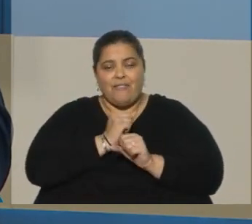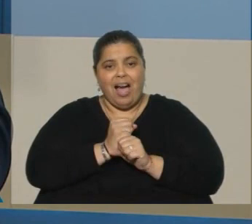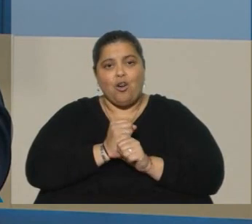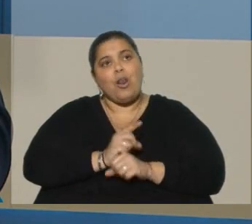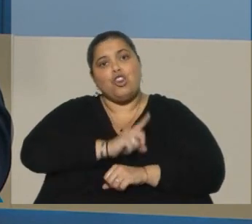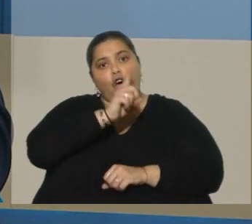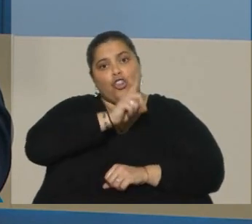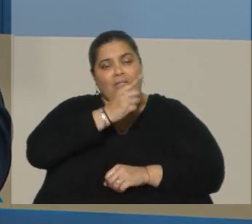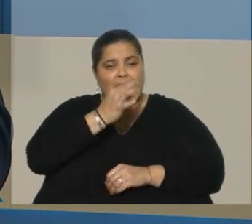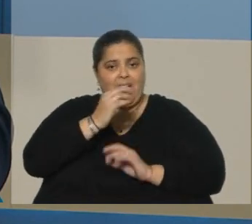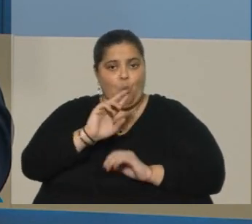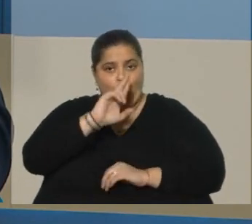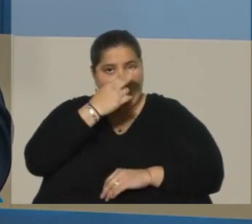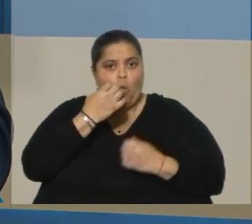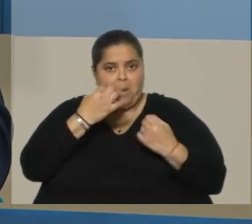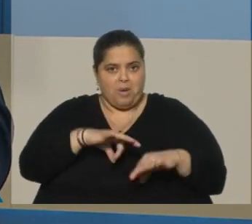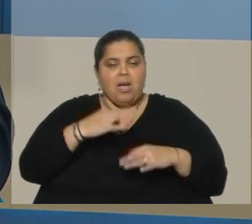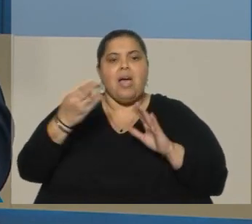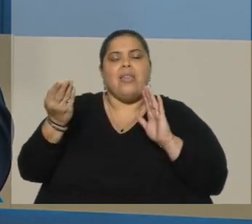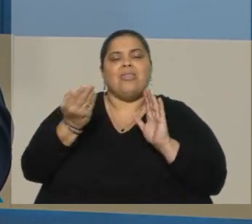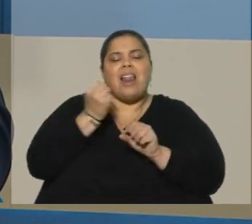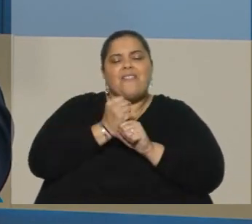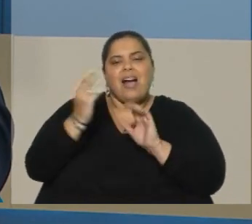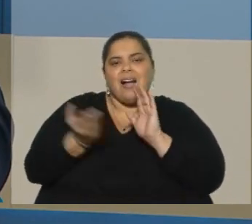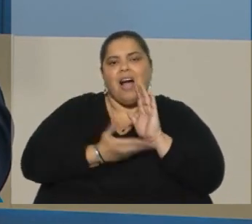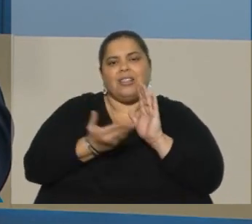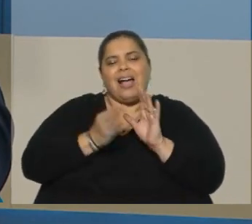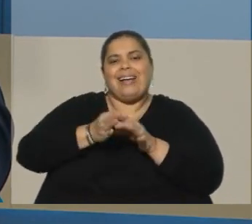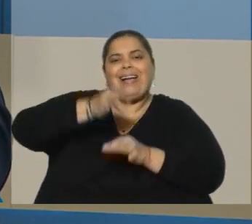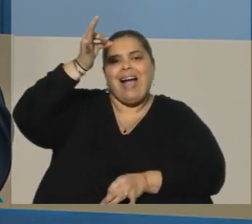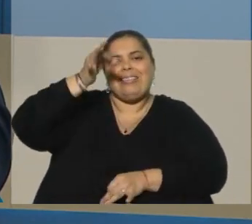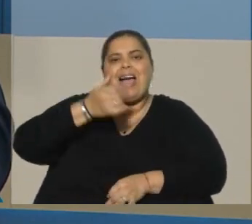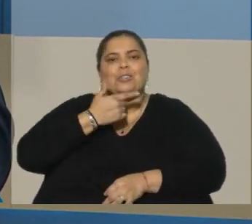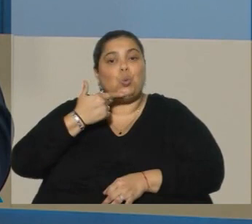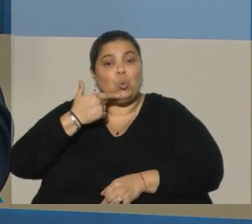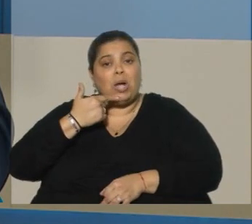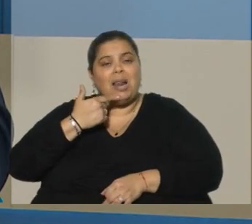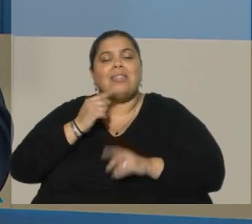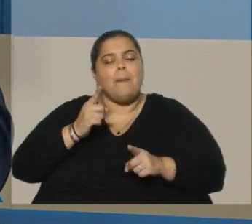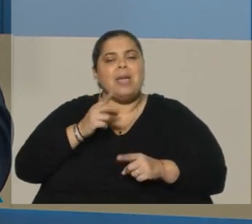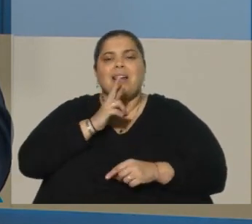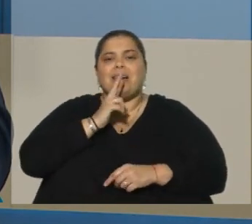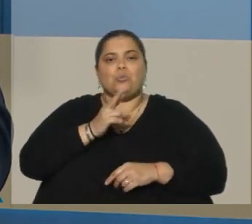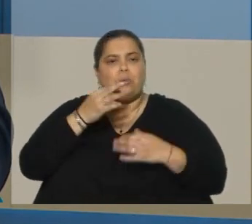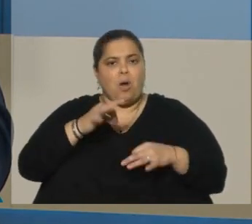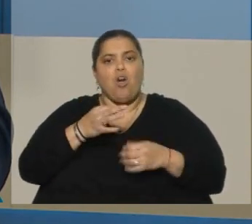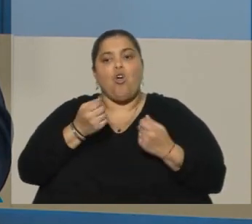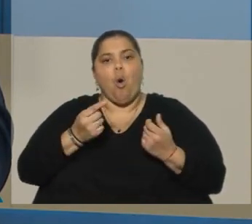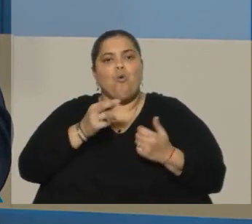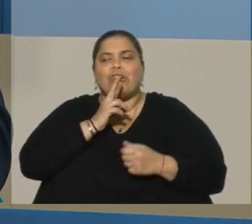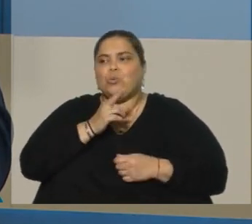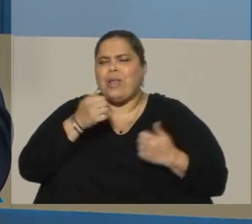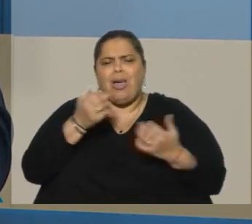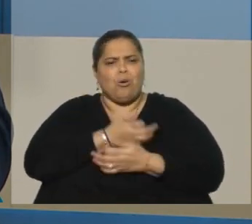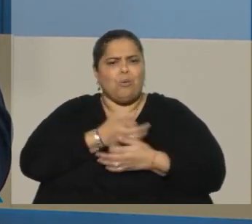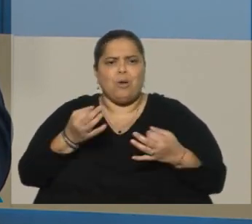resultados fehacientes, con resultados concretos, con resultados excelentes en cuanto a lo que es el rendimiento de la caña. Nunca en la historia